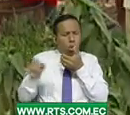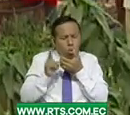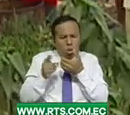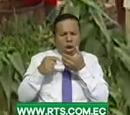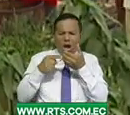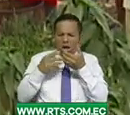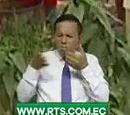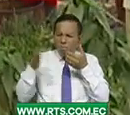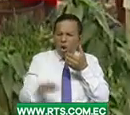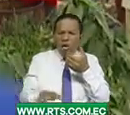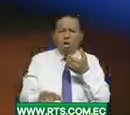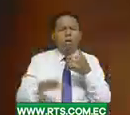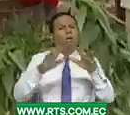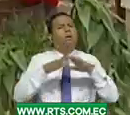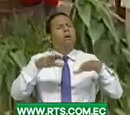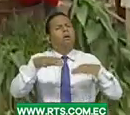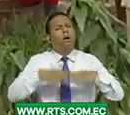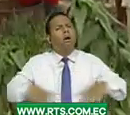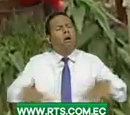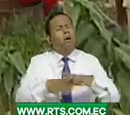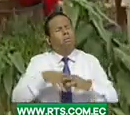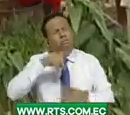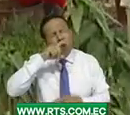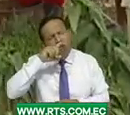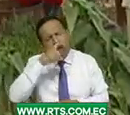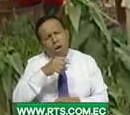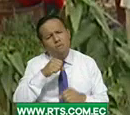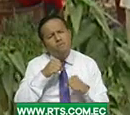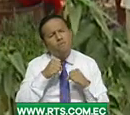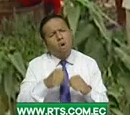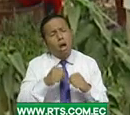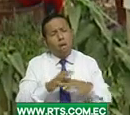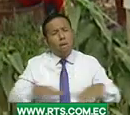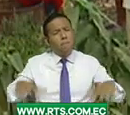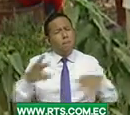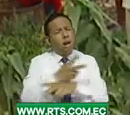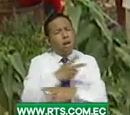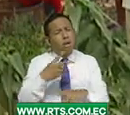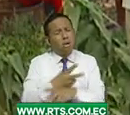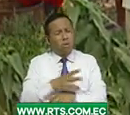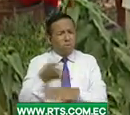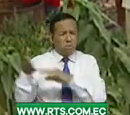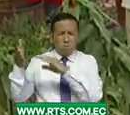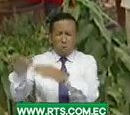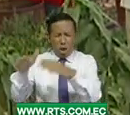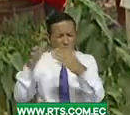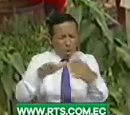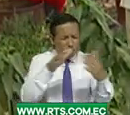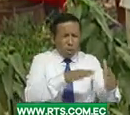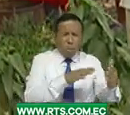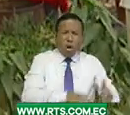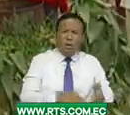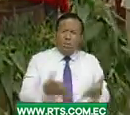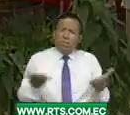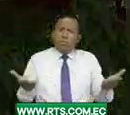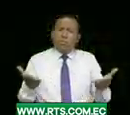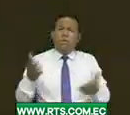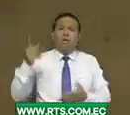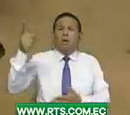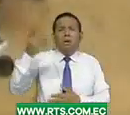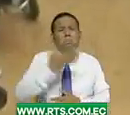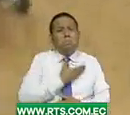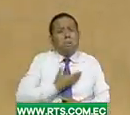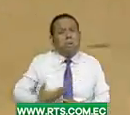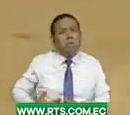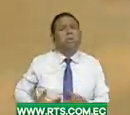día a día está esto feo, feo, feo. Si no es aquí, es en otro lado los muertos, pero eso digo al señor, el presidente.